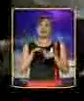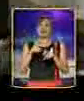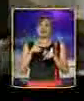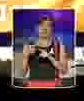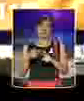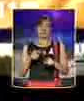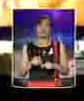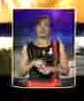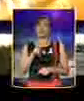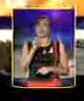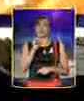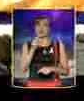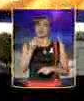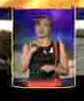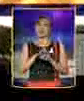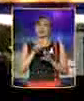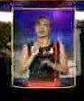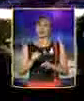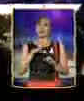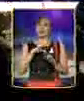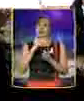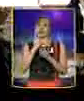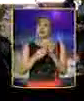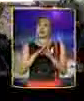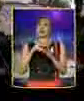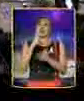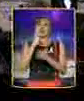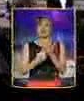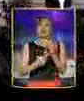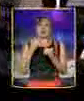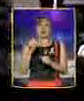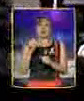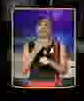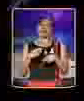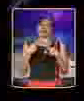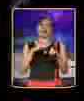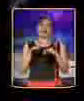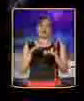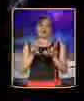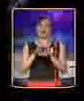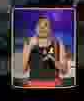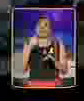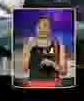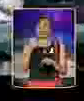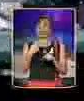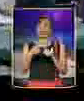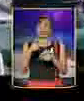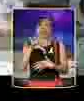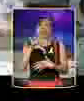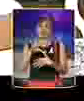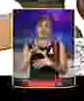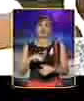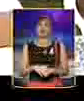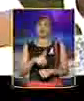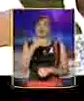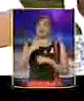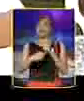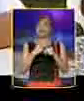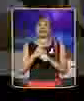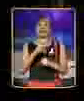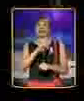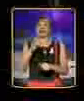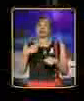productiva. POETA, por sus siglas, es el programa de oportunidades para el empleo a través de la tecnología de las Américas. Cada año